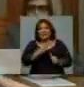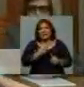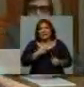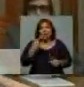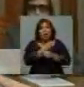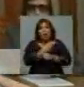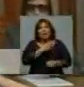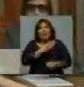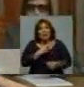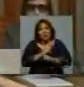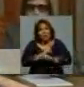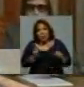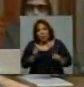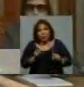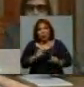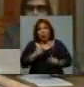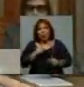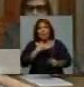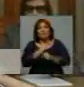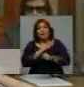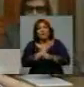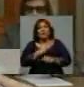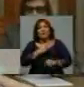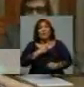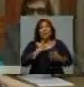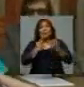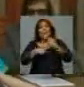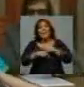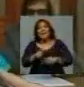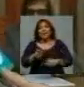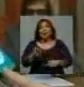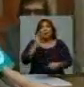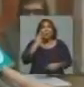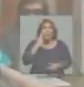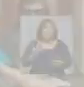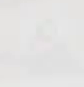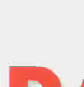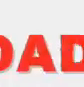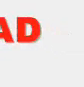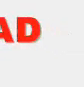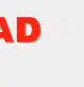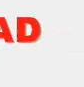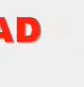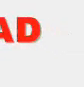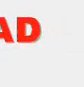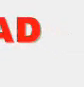no estoy contra los blancos, porque al contrario, soy favorita de los blancos. Pero entonces el problema es eso, que no lo hacen.